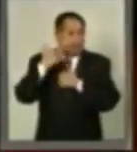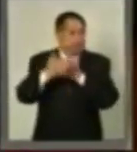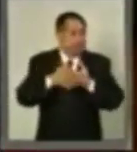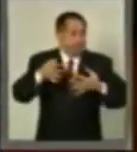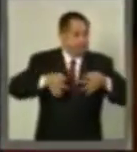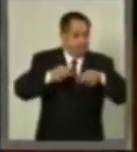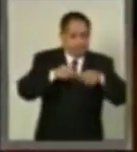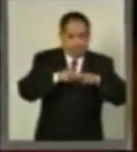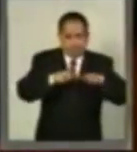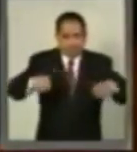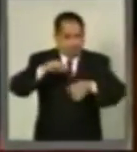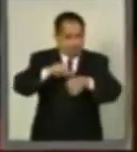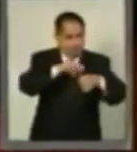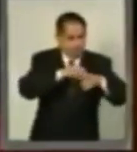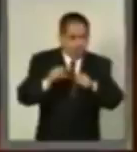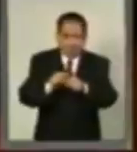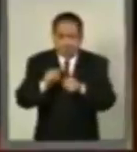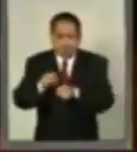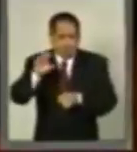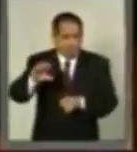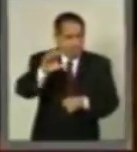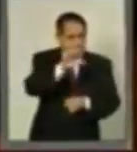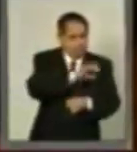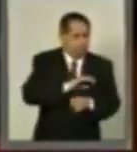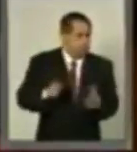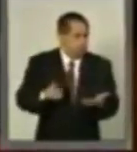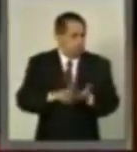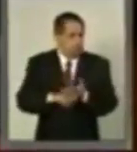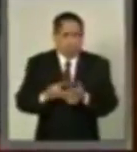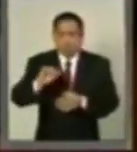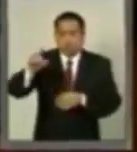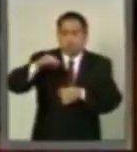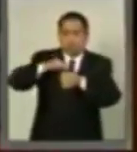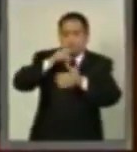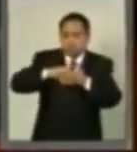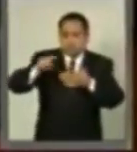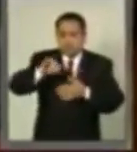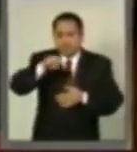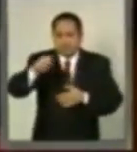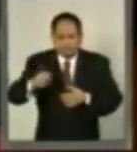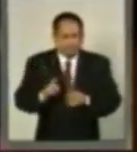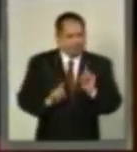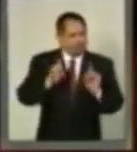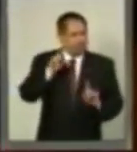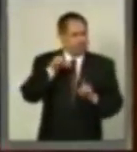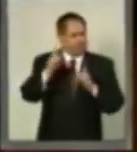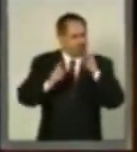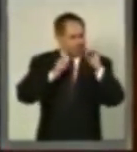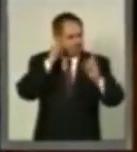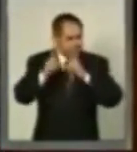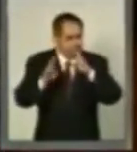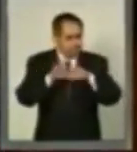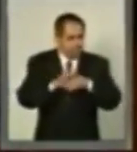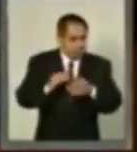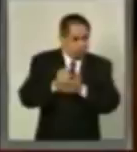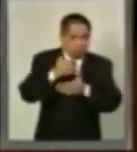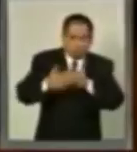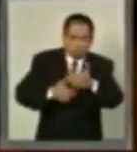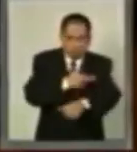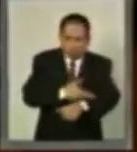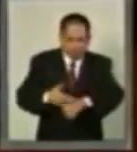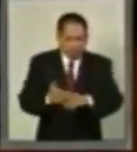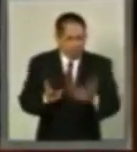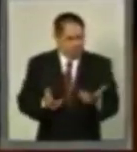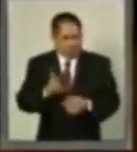magistrados electorales en salas locales, las autoridades electorales siguen siendo cuestionadas por su desempeño,